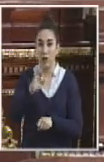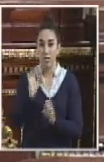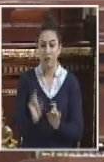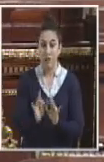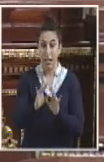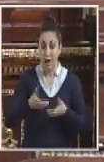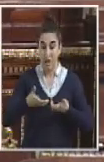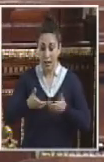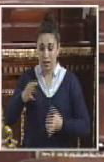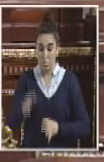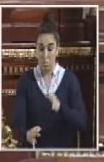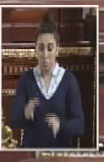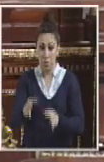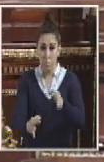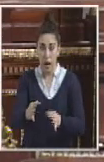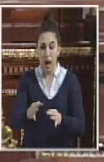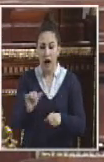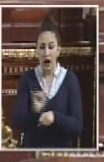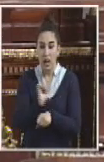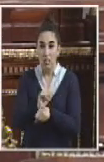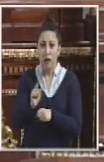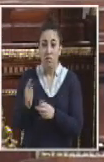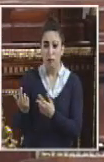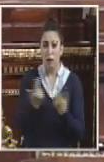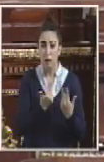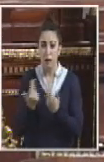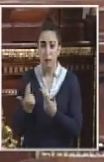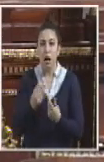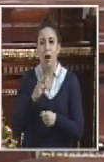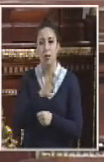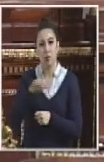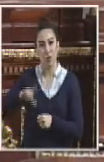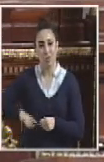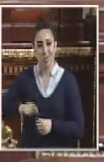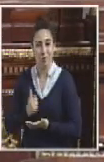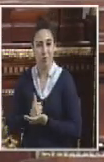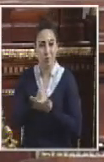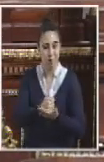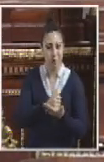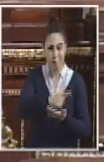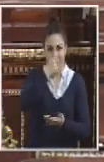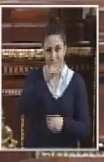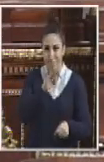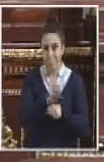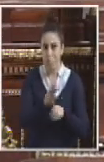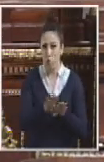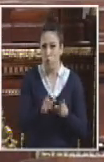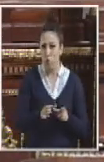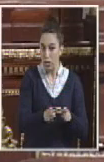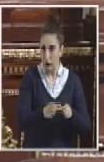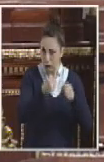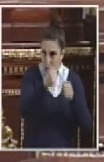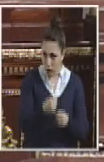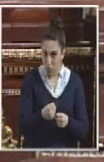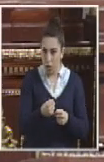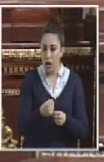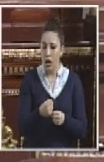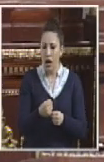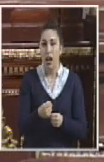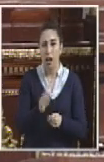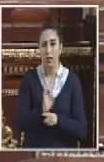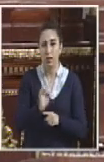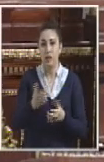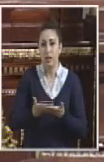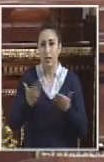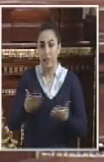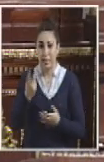una póliza que proteja a los 4.8 millones de capitalinos que potencialmente están en el